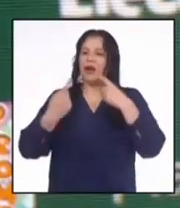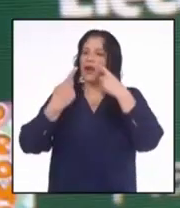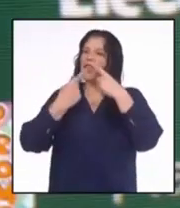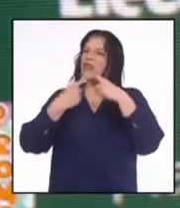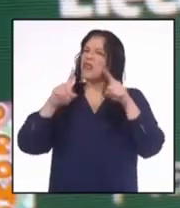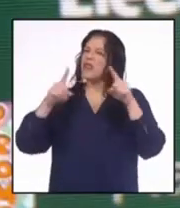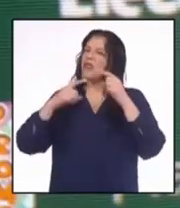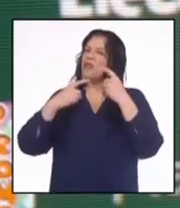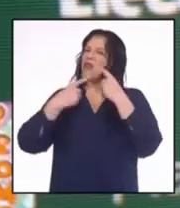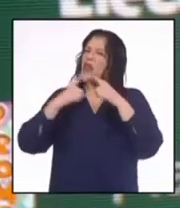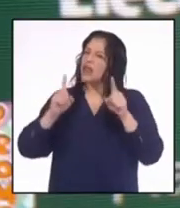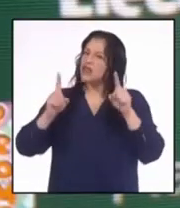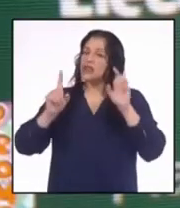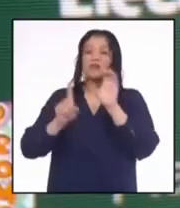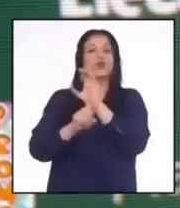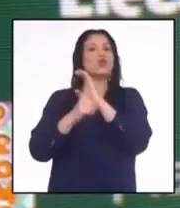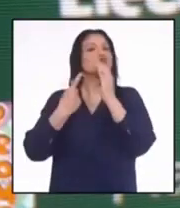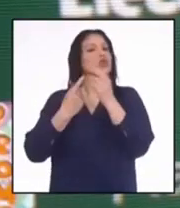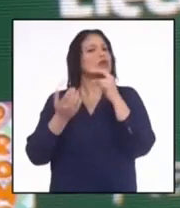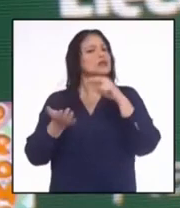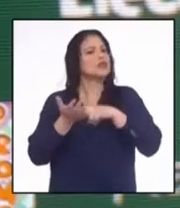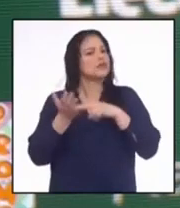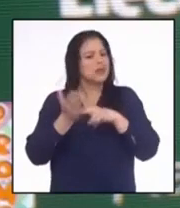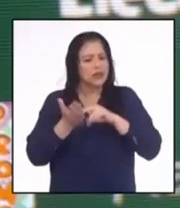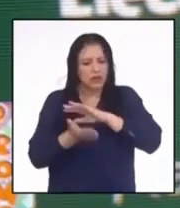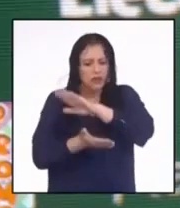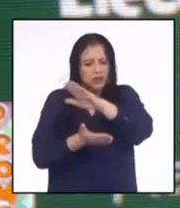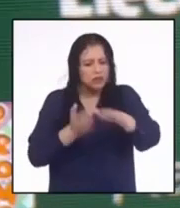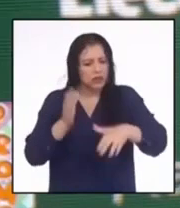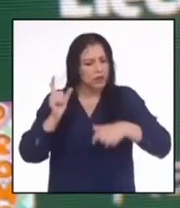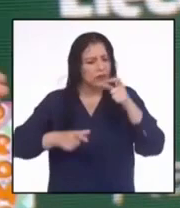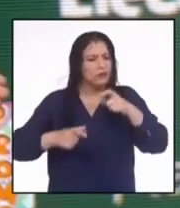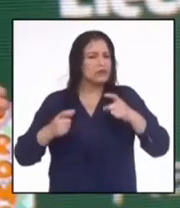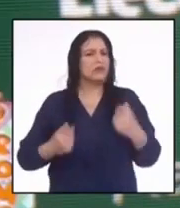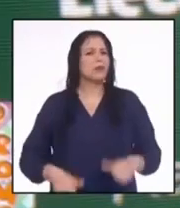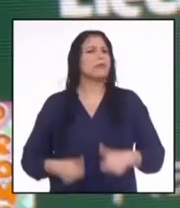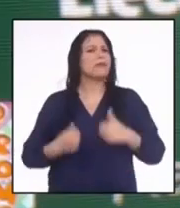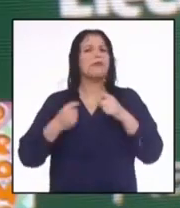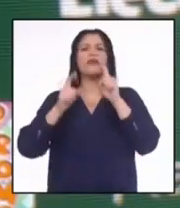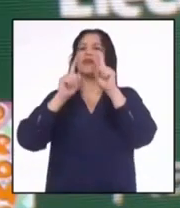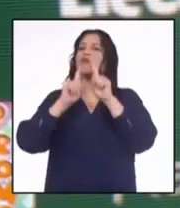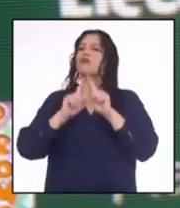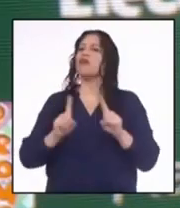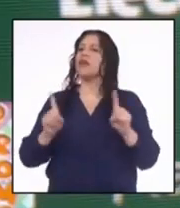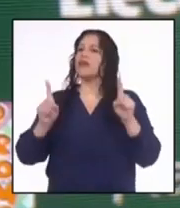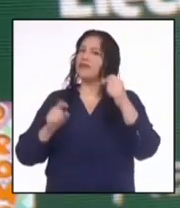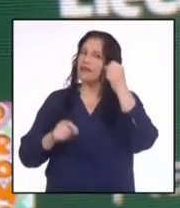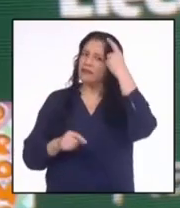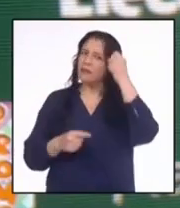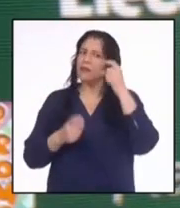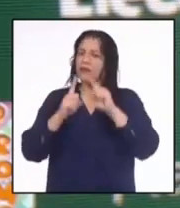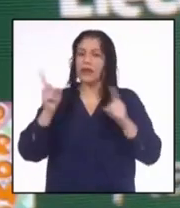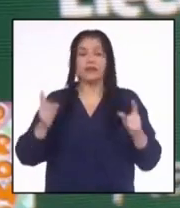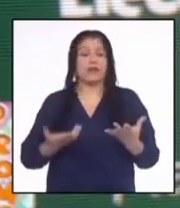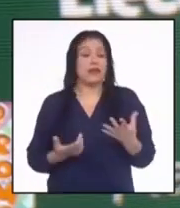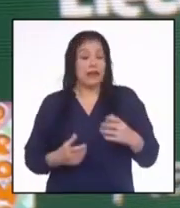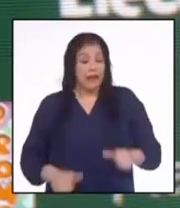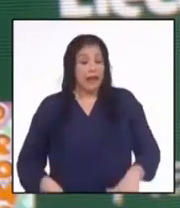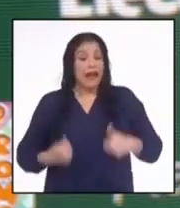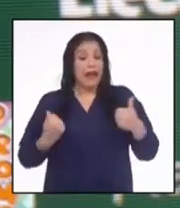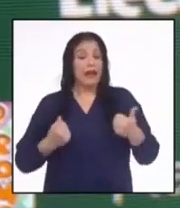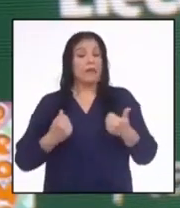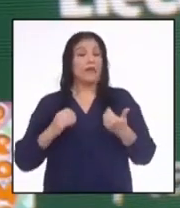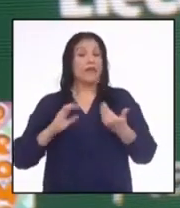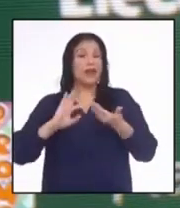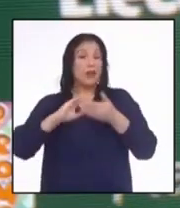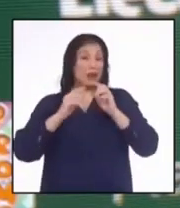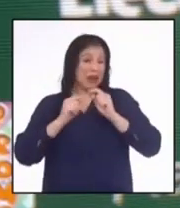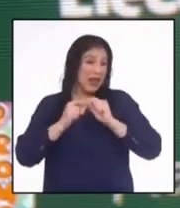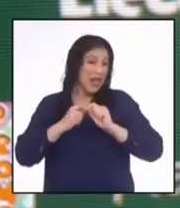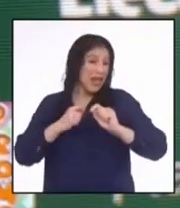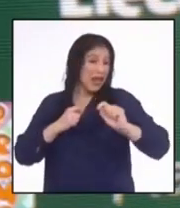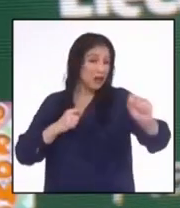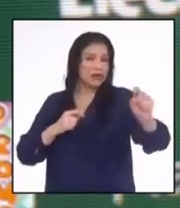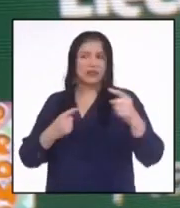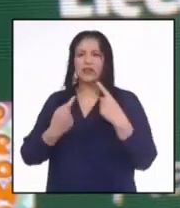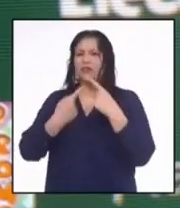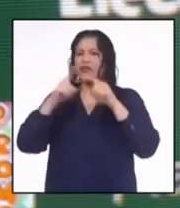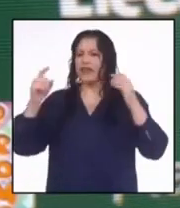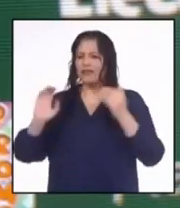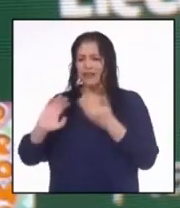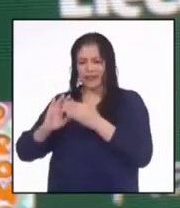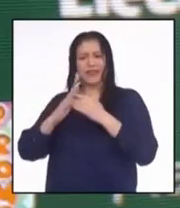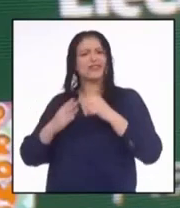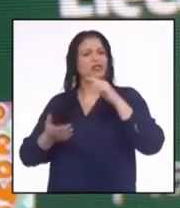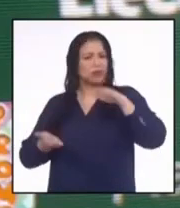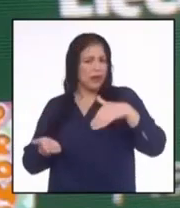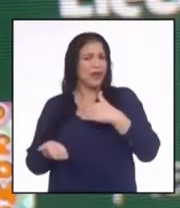Diversidad cultural es saber que todos vivimos y entendemos de distintas formas. La vida rural es muy distinta a la citadina y